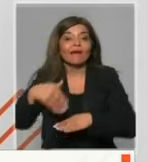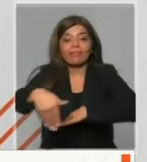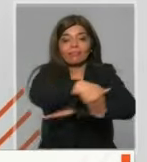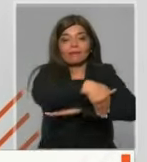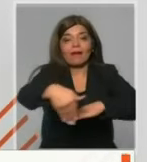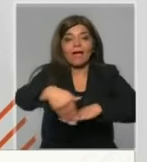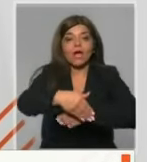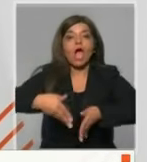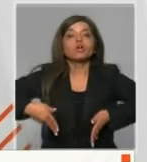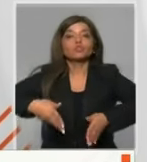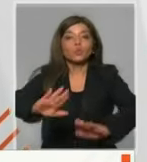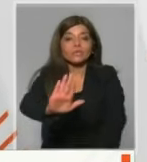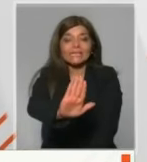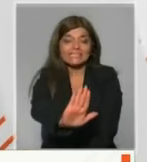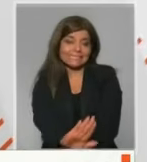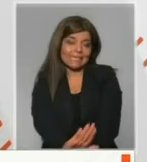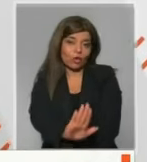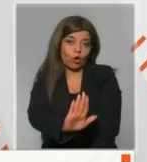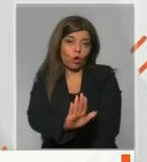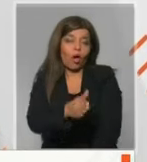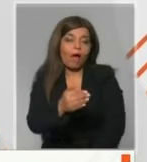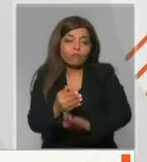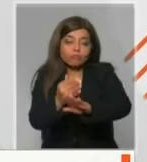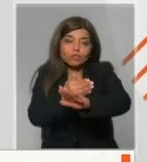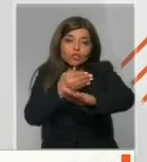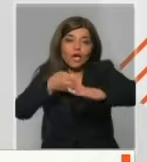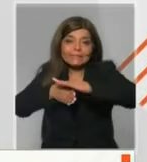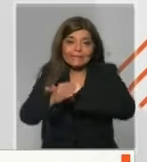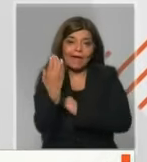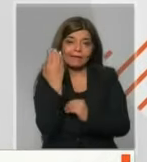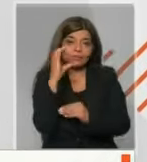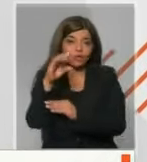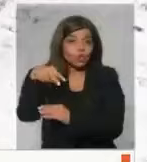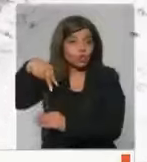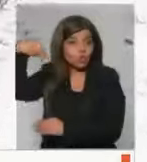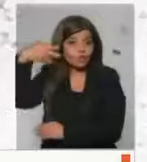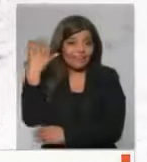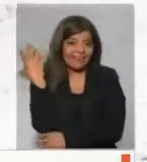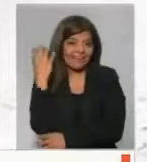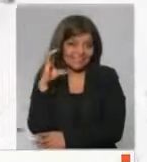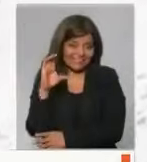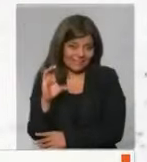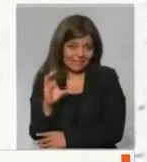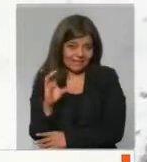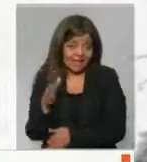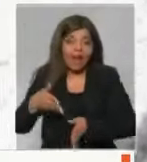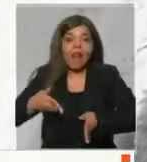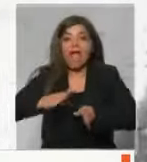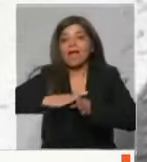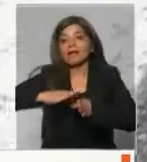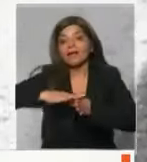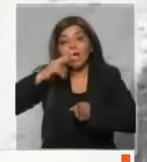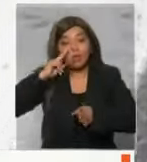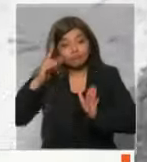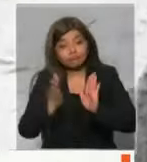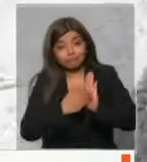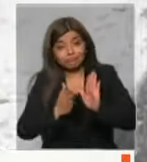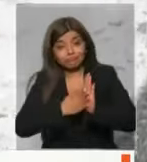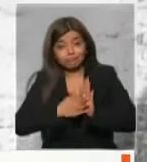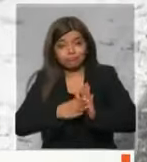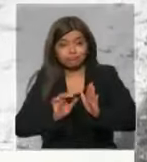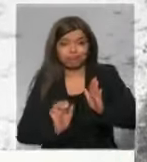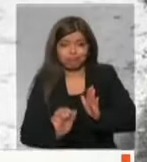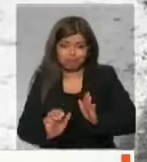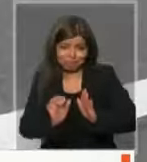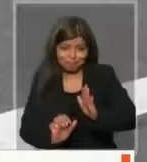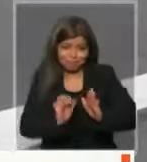de la Ruta 5 poco antes del acceso al sector Serena Golf, al norte de la ciudad. En el pavimento están los vestigios de las fuertes aceleradas